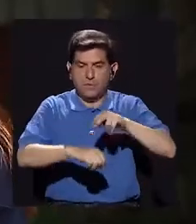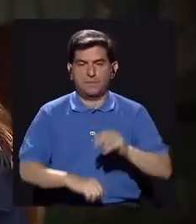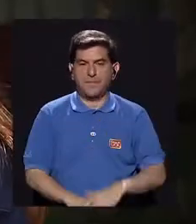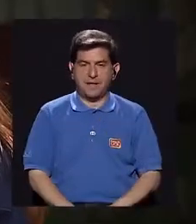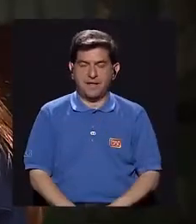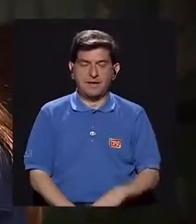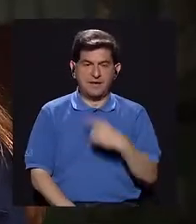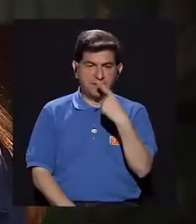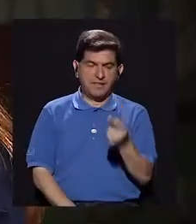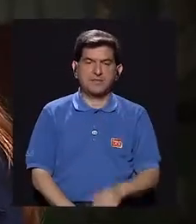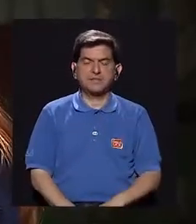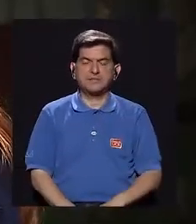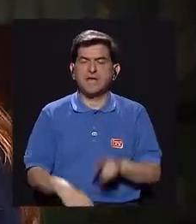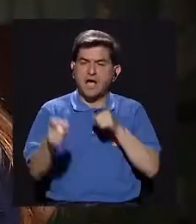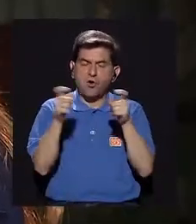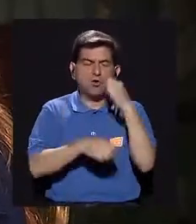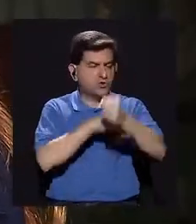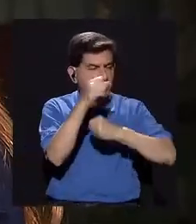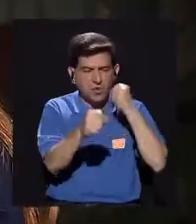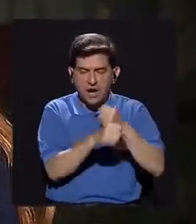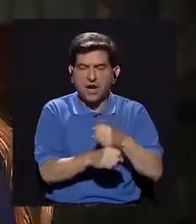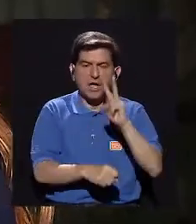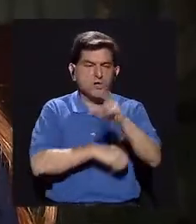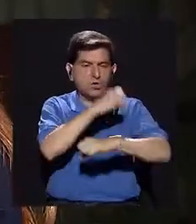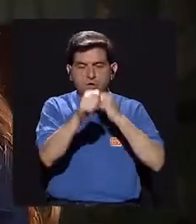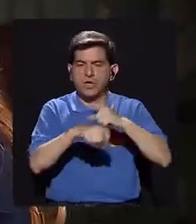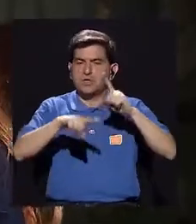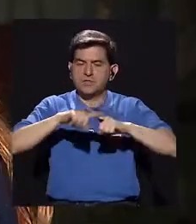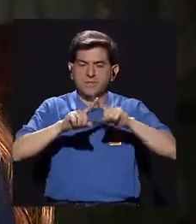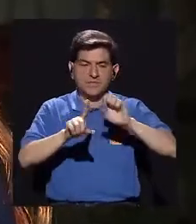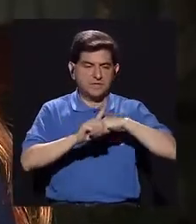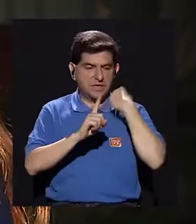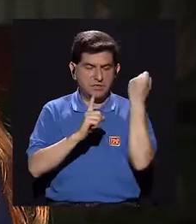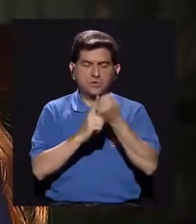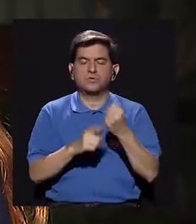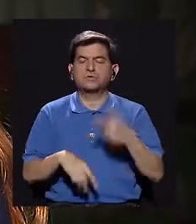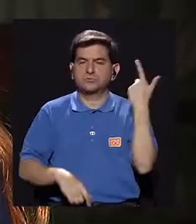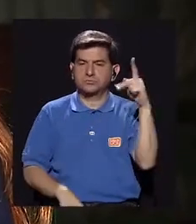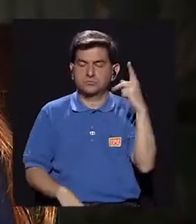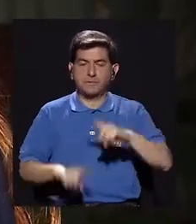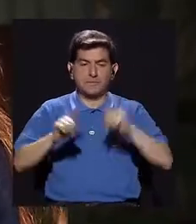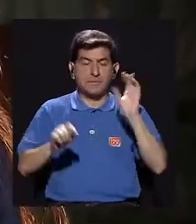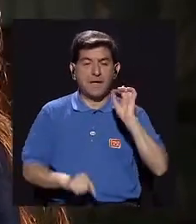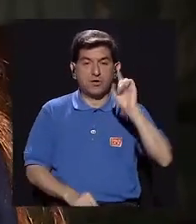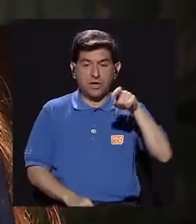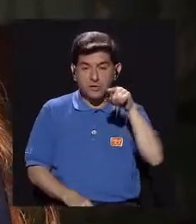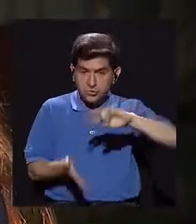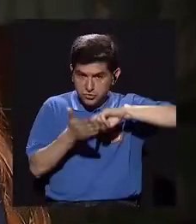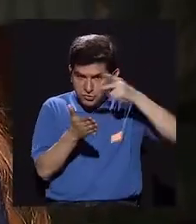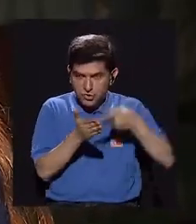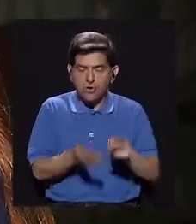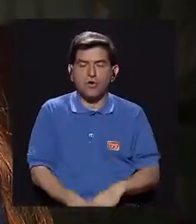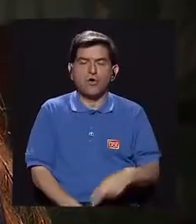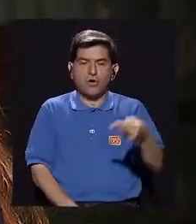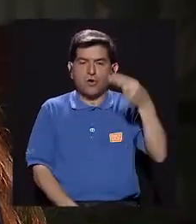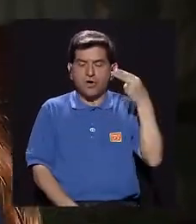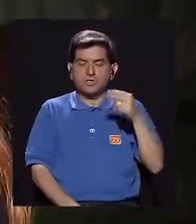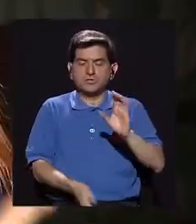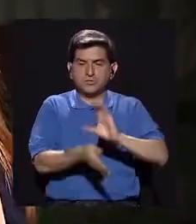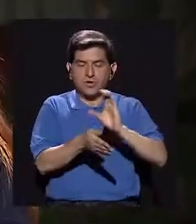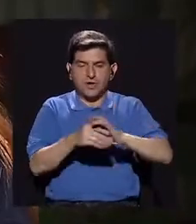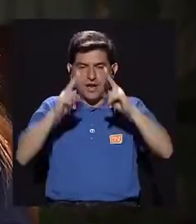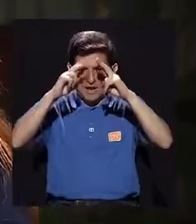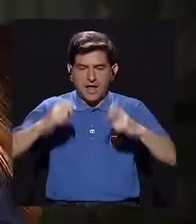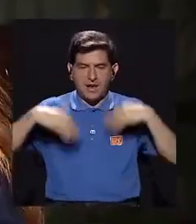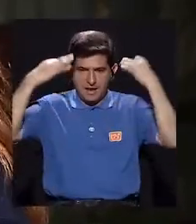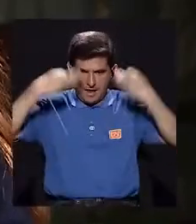normal, pues entonces le dice venga un control anual o cada 2 años según otros factores de riesgo. Pero el diagnóstico es eso, la historia clínica,